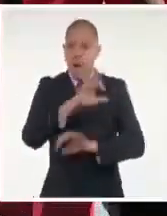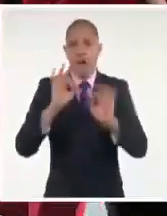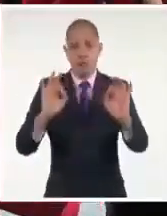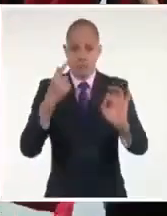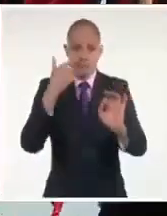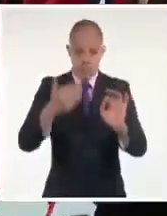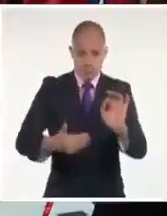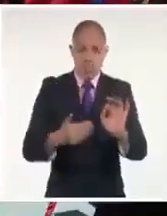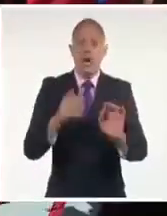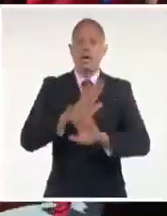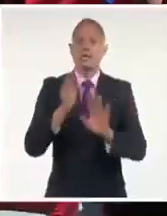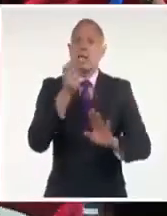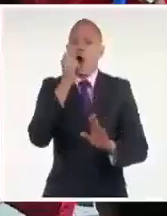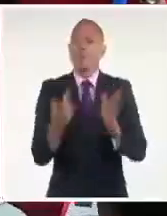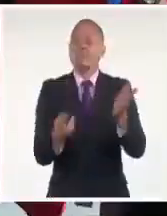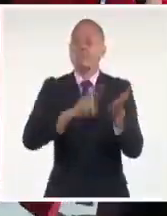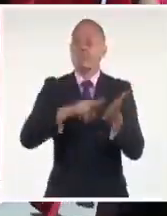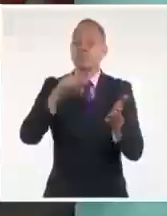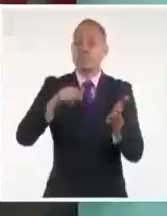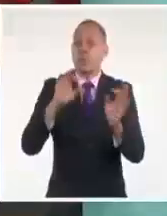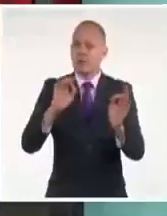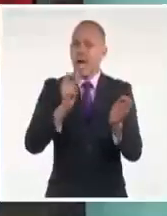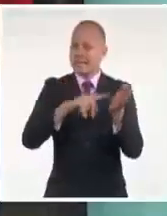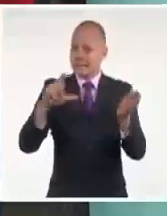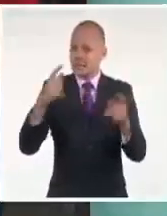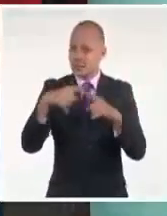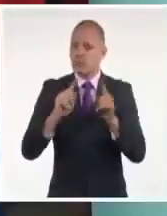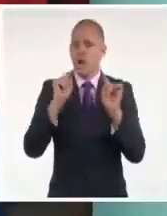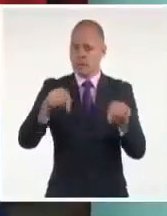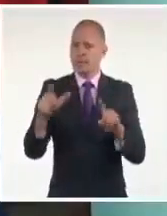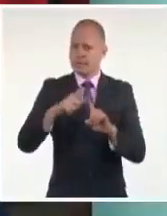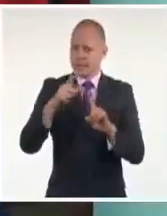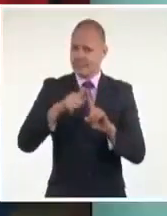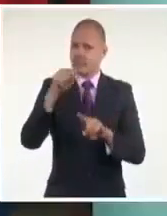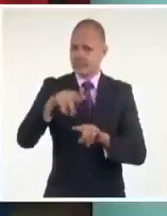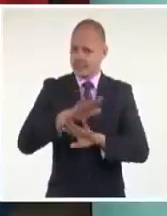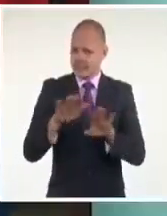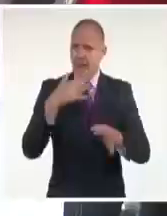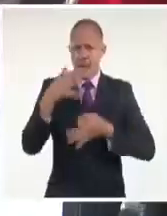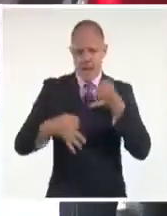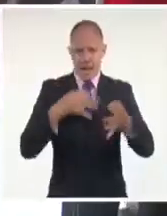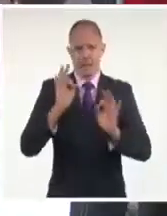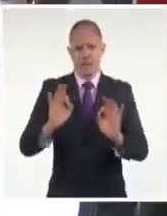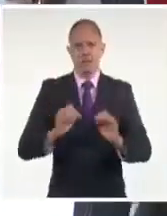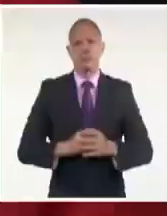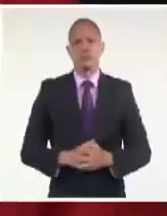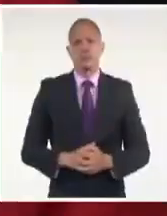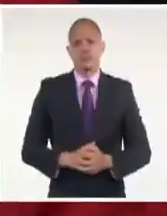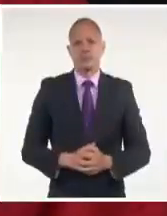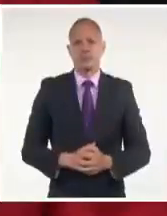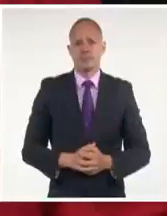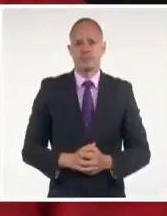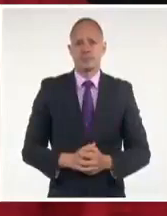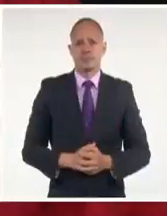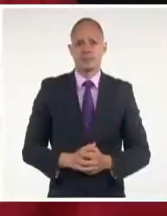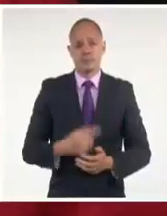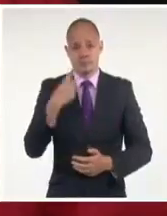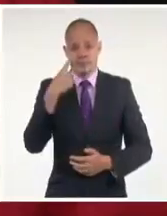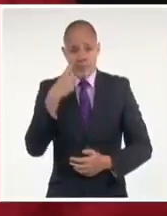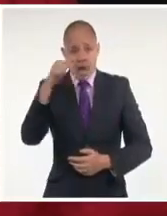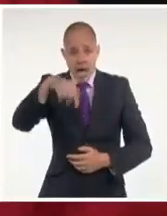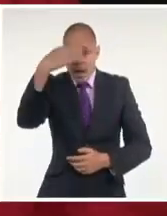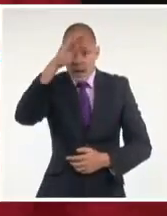expresó el miembro del Buró Político y secretario general de la CTC, Ulises Guilarte de Nacimiento. Un pueblo